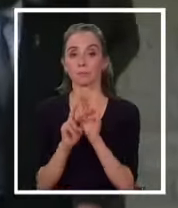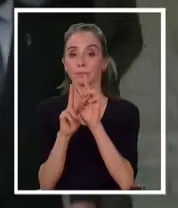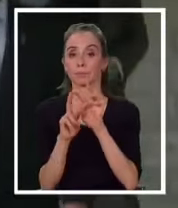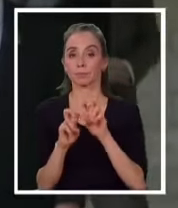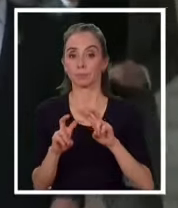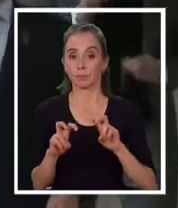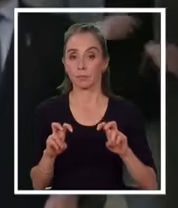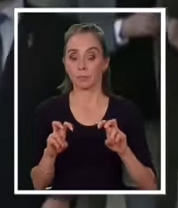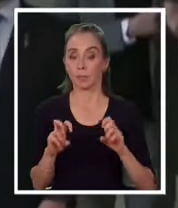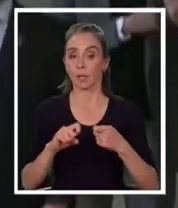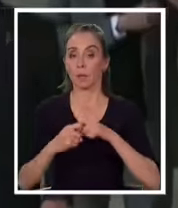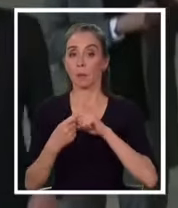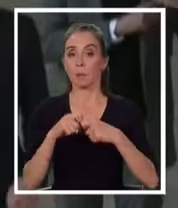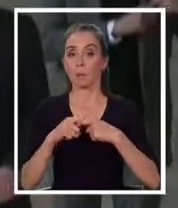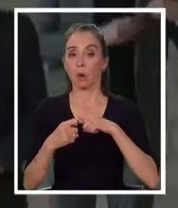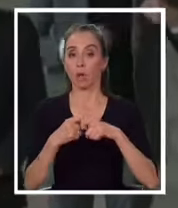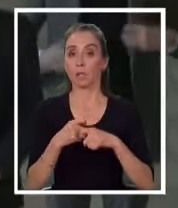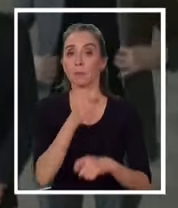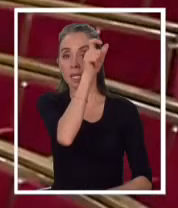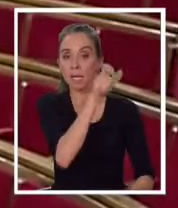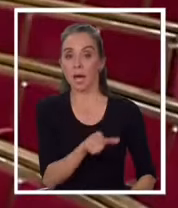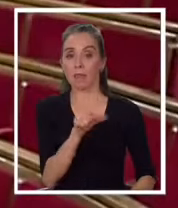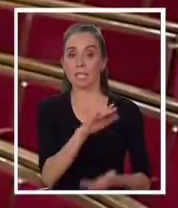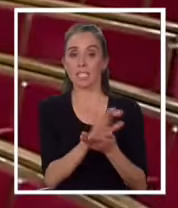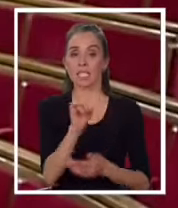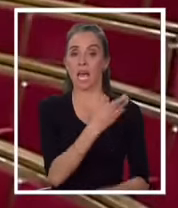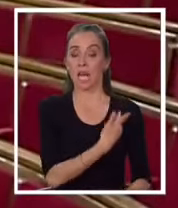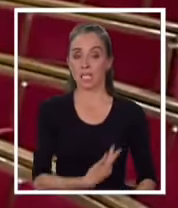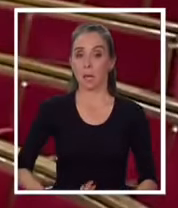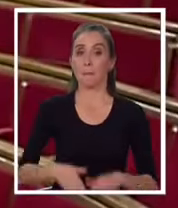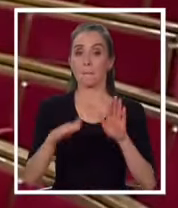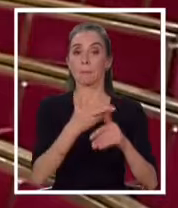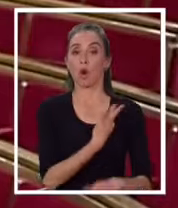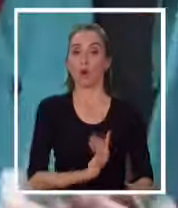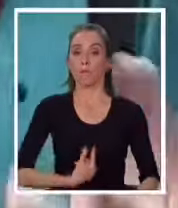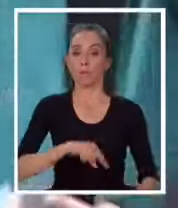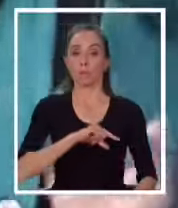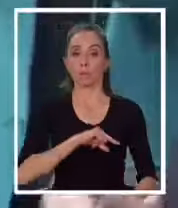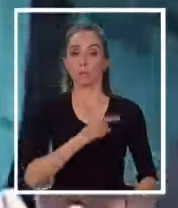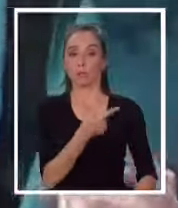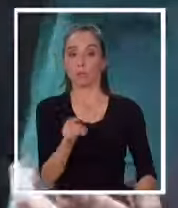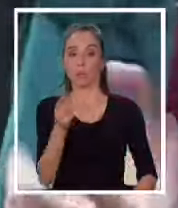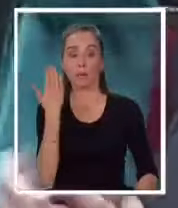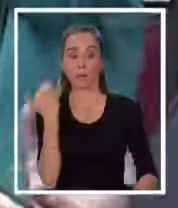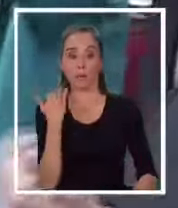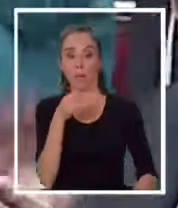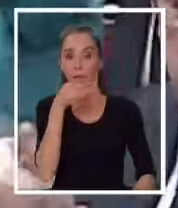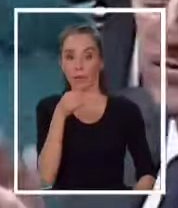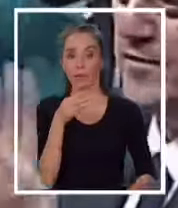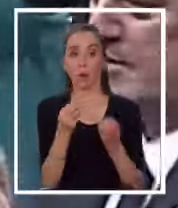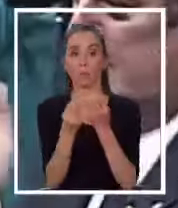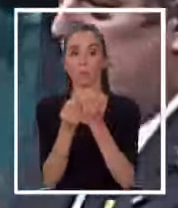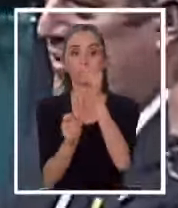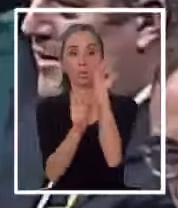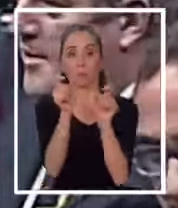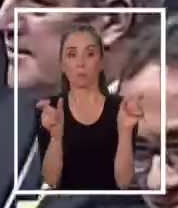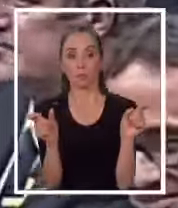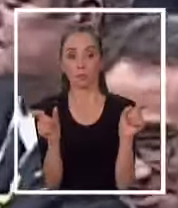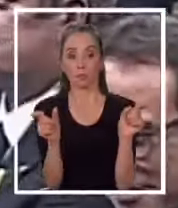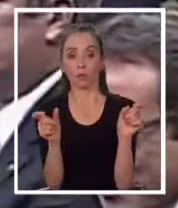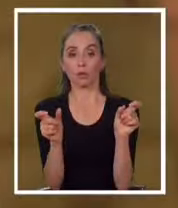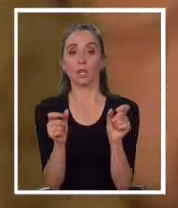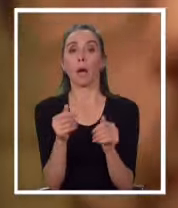Investigación que se suma a una polémica que aquejaba a Pedro Sánchez, luego de que el mismo gobierno español confirmó la semana pasada que decenas de personas relacionadas